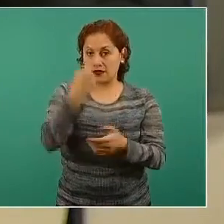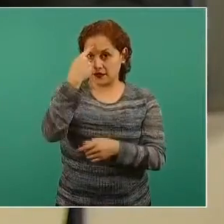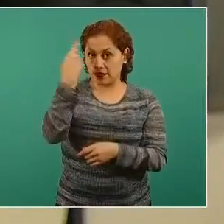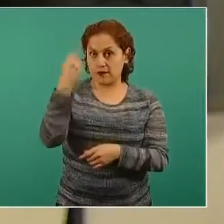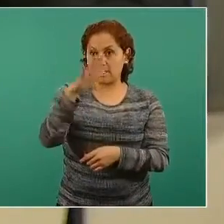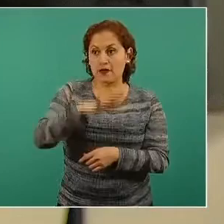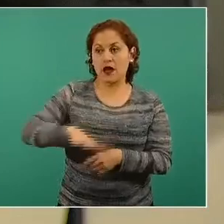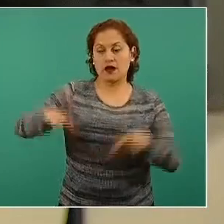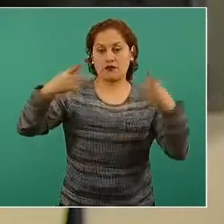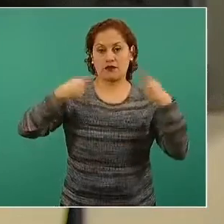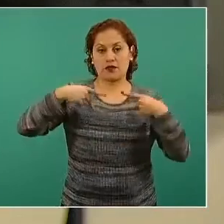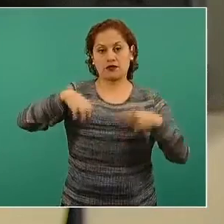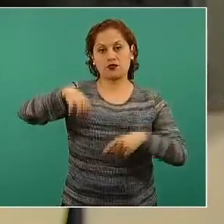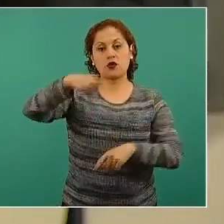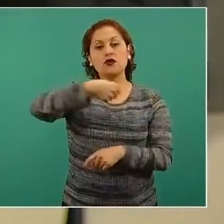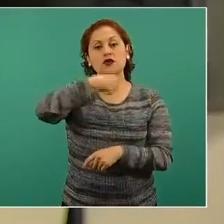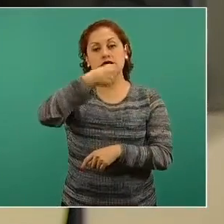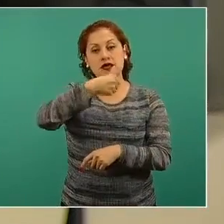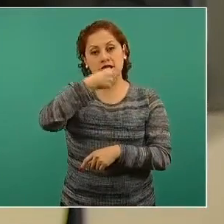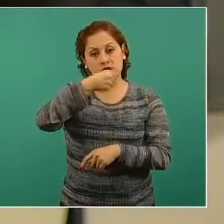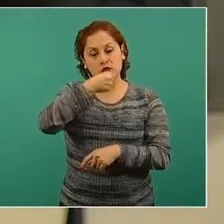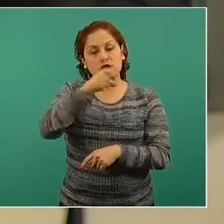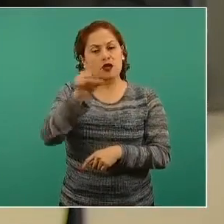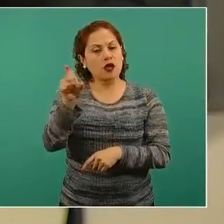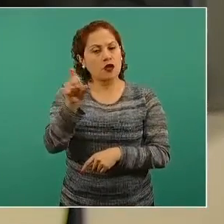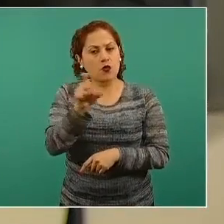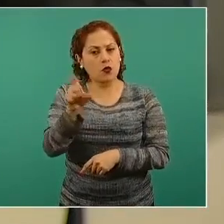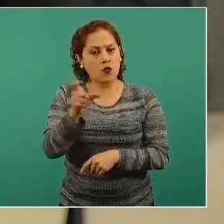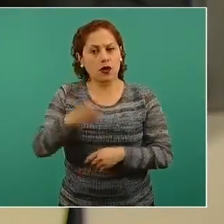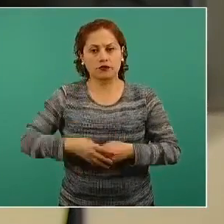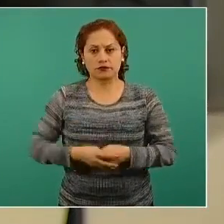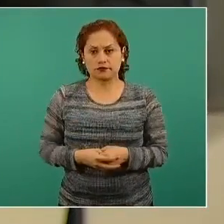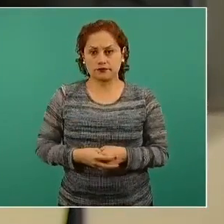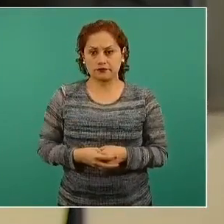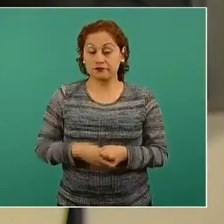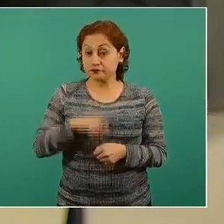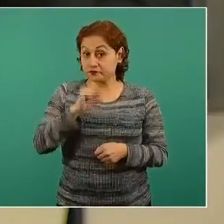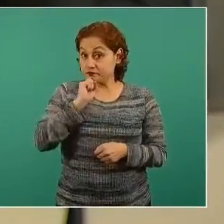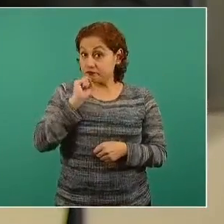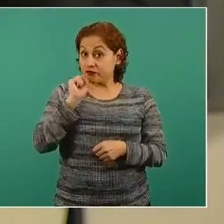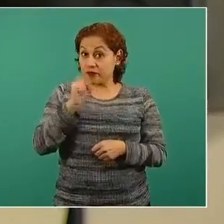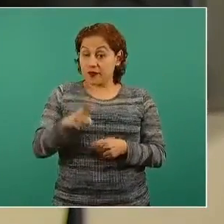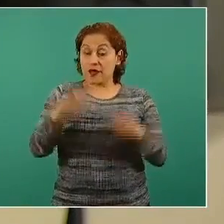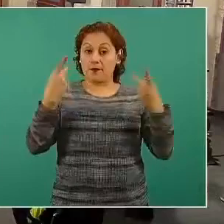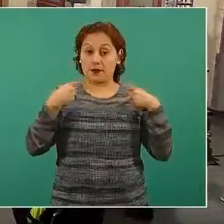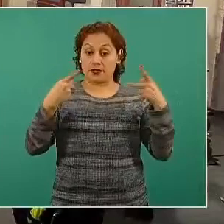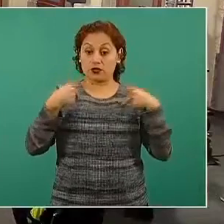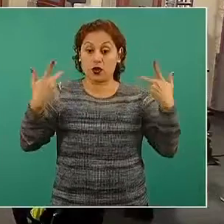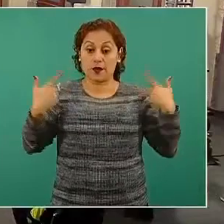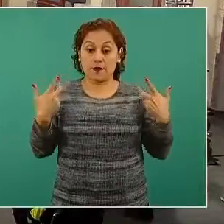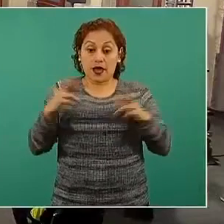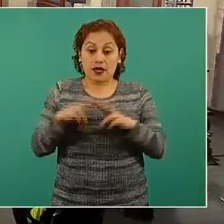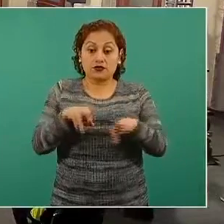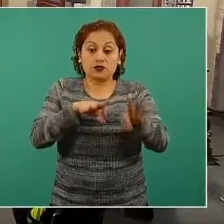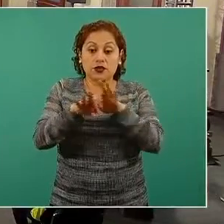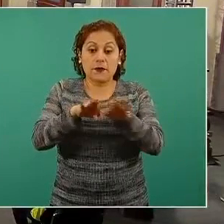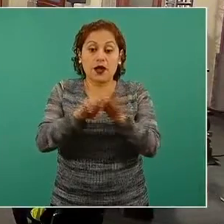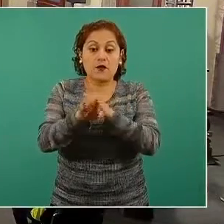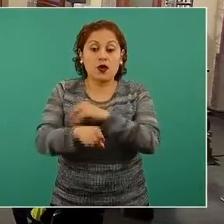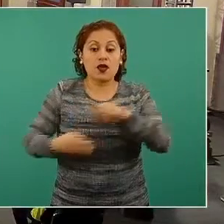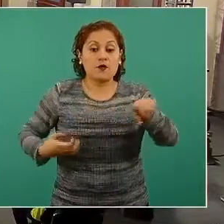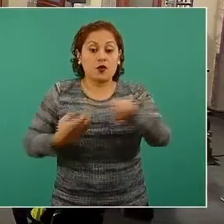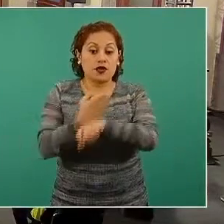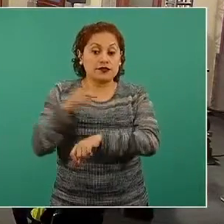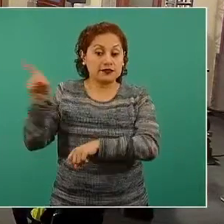adultos mayores y en este caso al personal docente, por ejemplo, de Campeche, que ya se